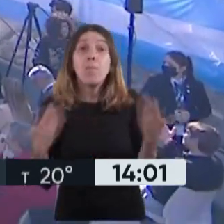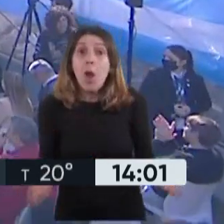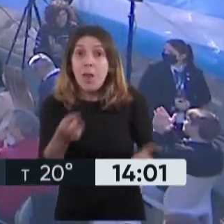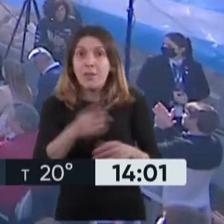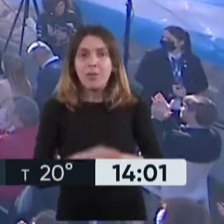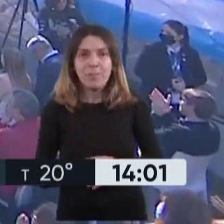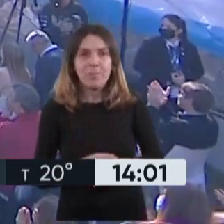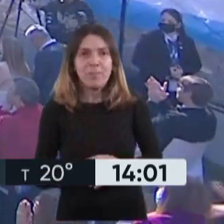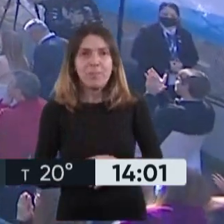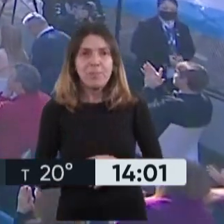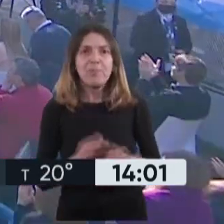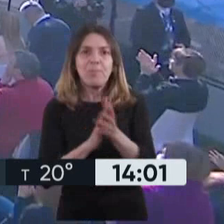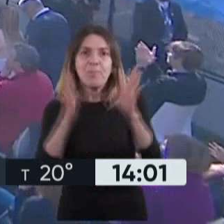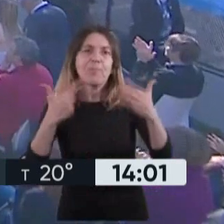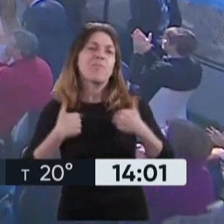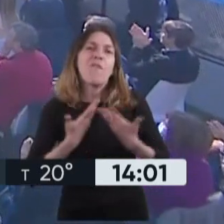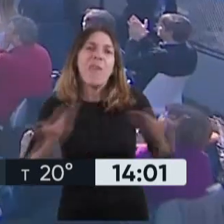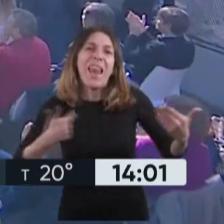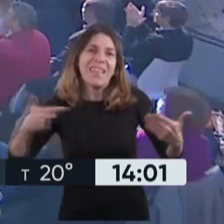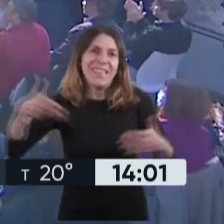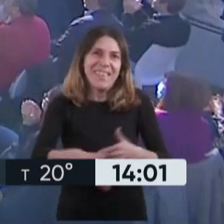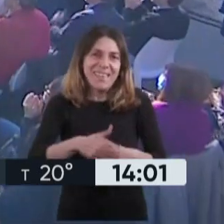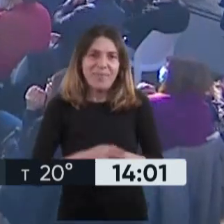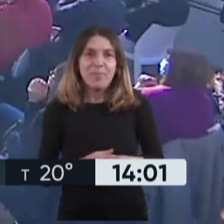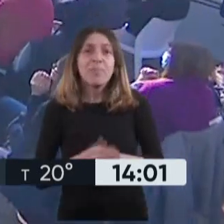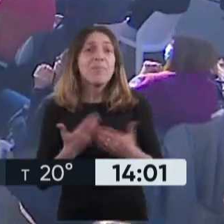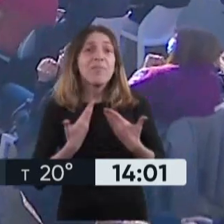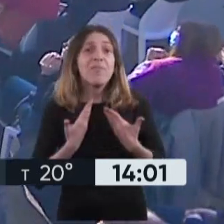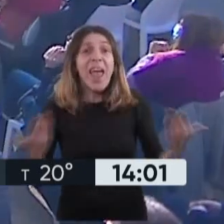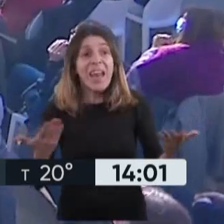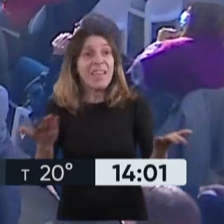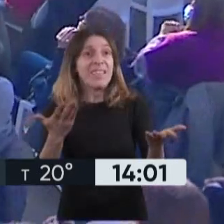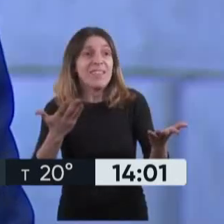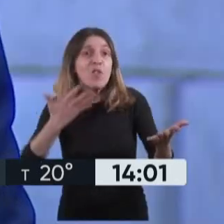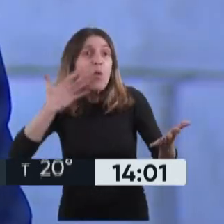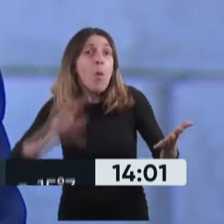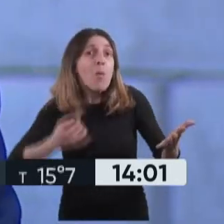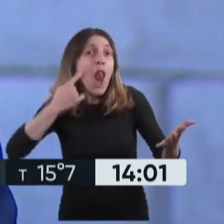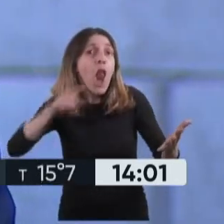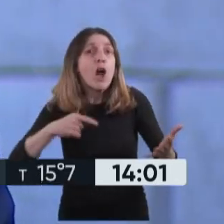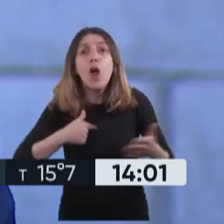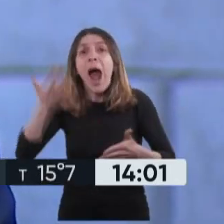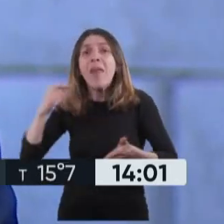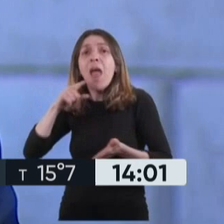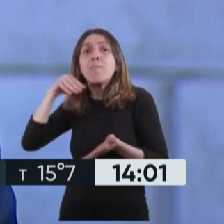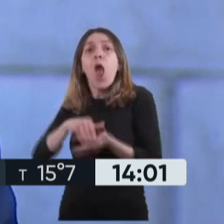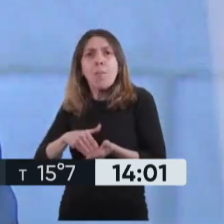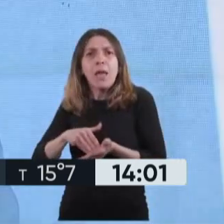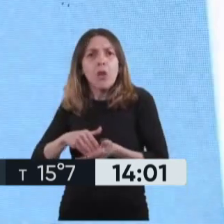que muy feliz de estar acá muy feliz de que estamos cumpliendo nuestra promesa